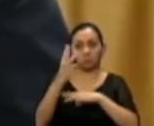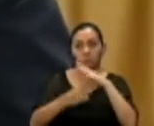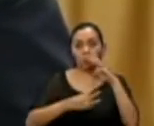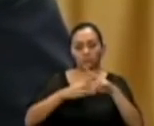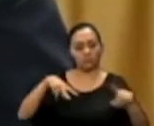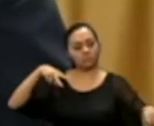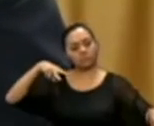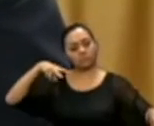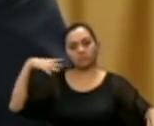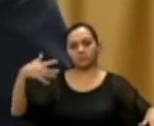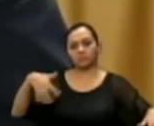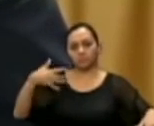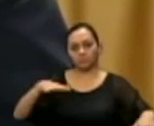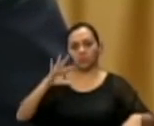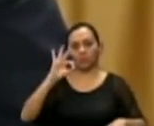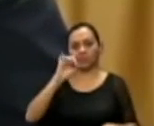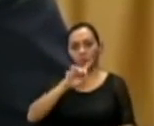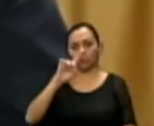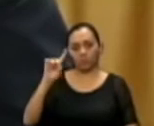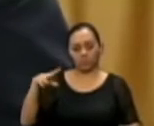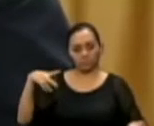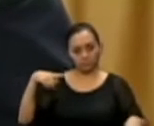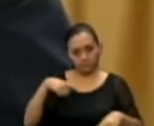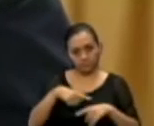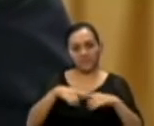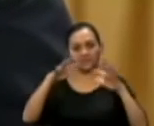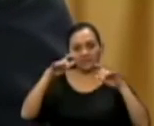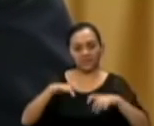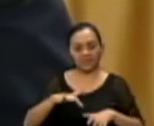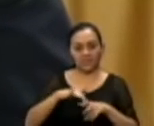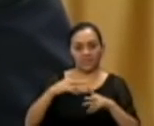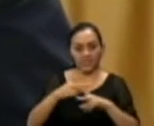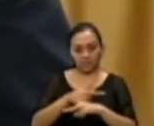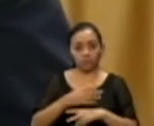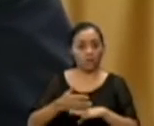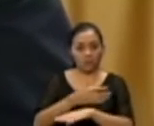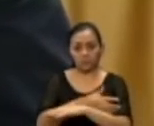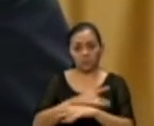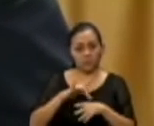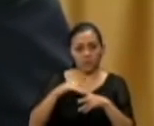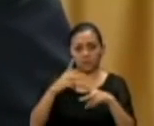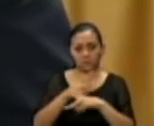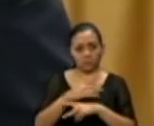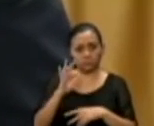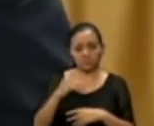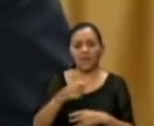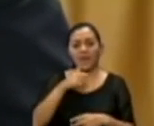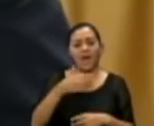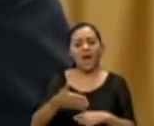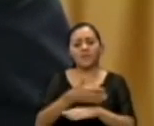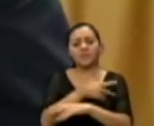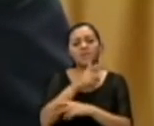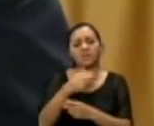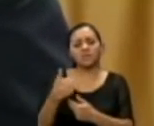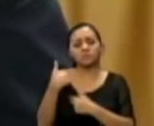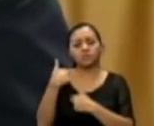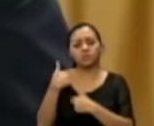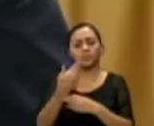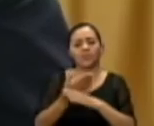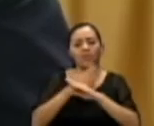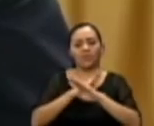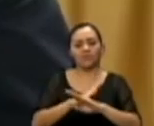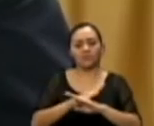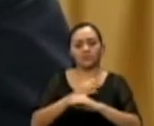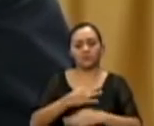antes no había ni siquiera secretaria nacional de gestión de riesgos y tenemos la cestería nacional gestión de riesgos que se encargaba de esto era la defensa civil